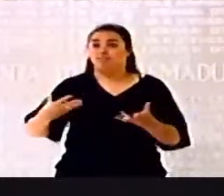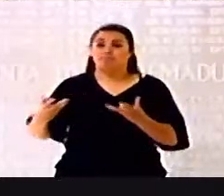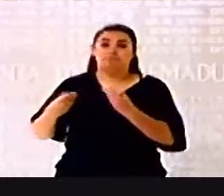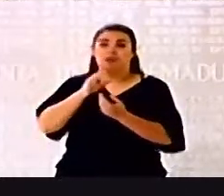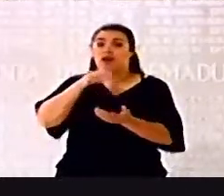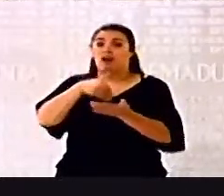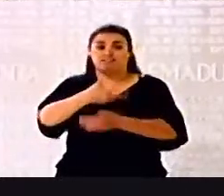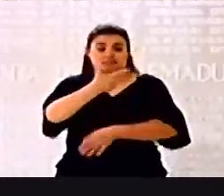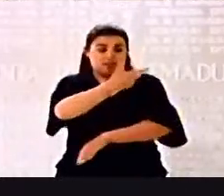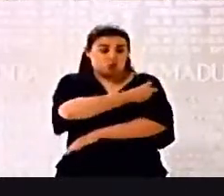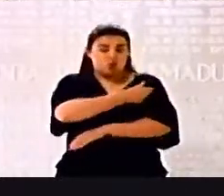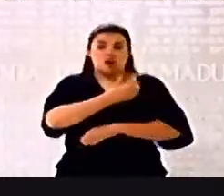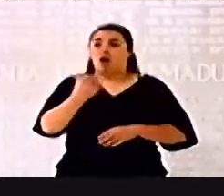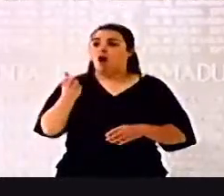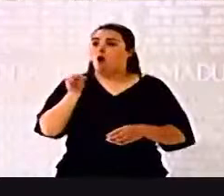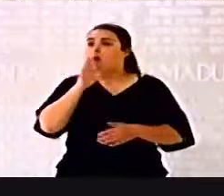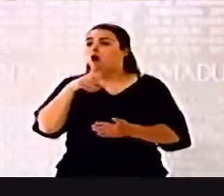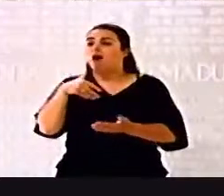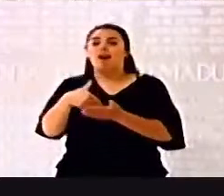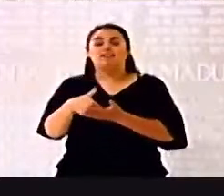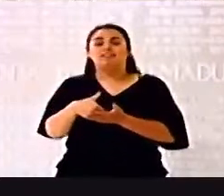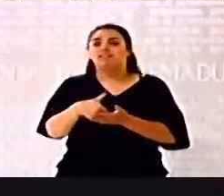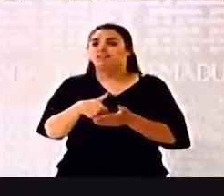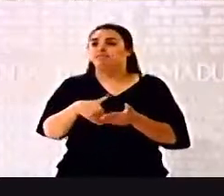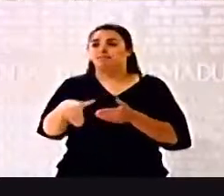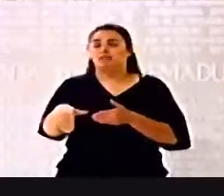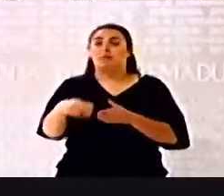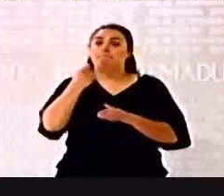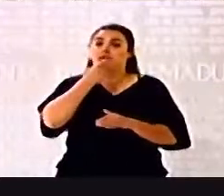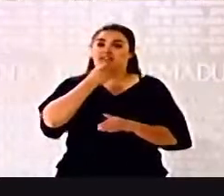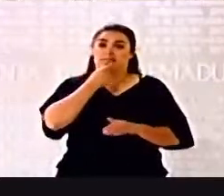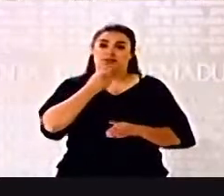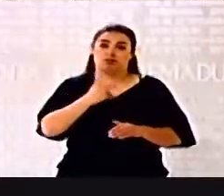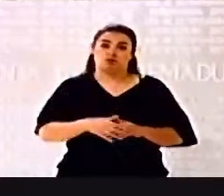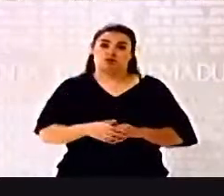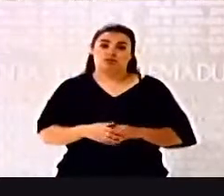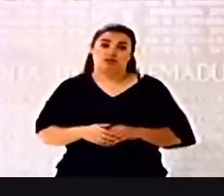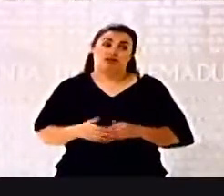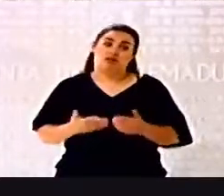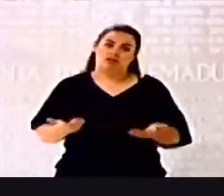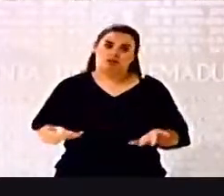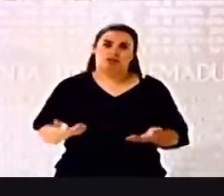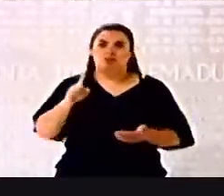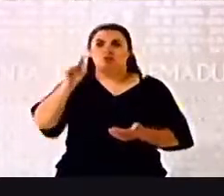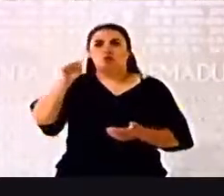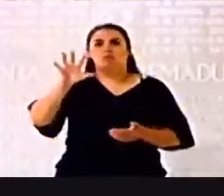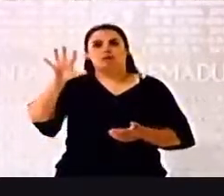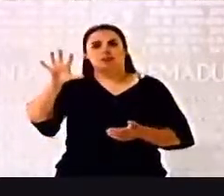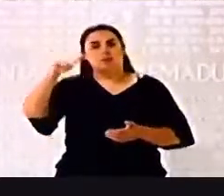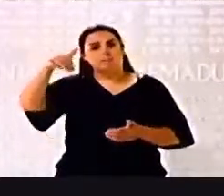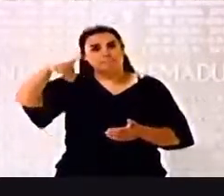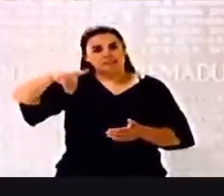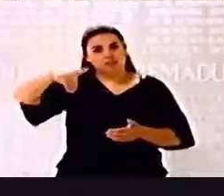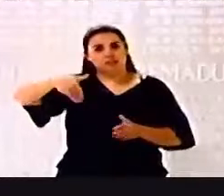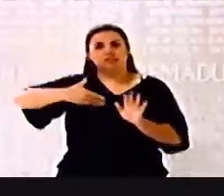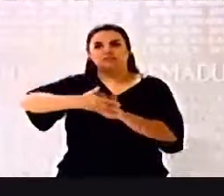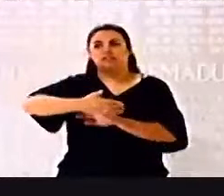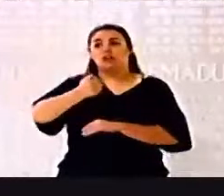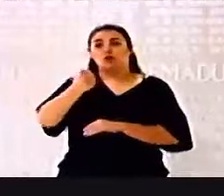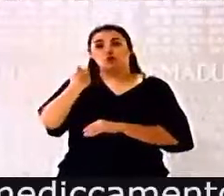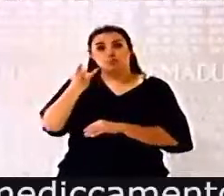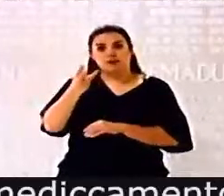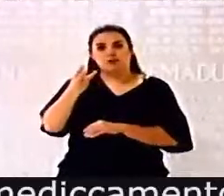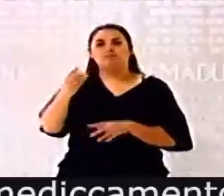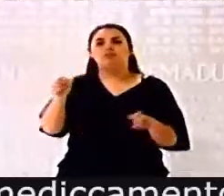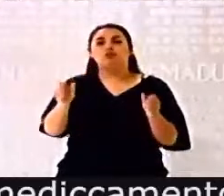que haya vacunas o hasta que haya medicamentos. Por lo tanto, el 1,5 metros es una cifra que